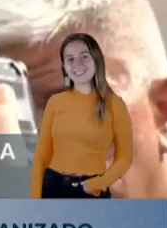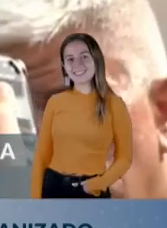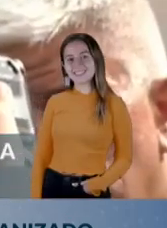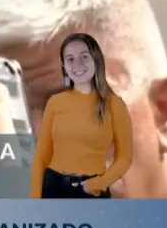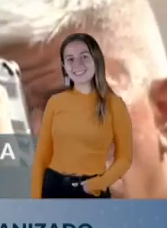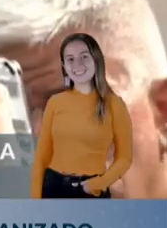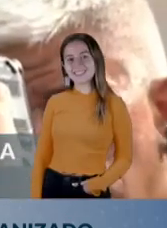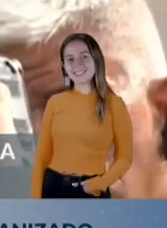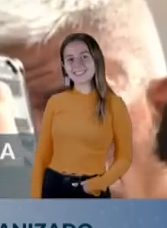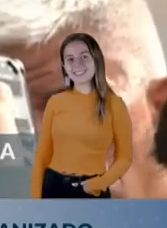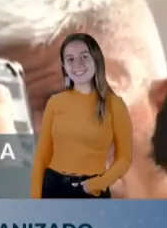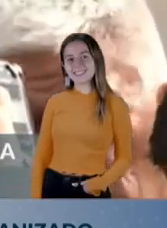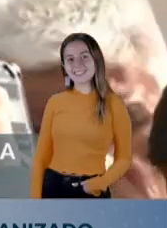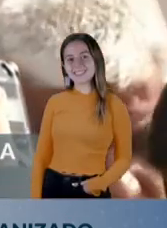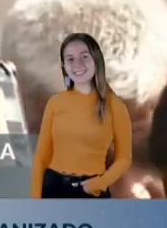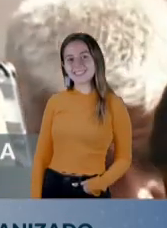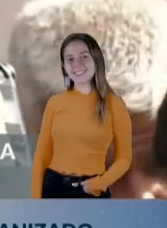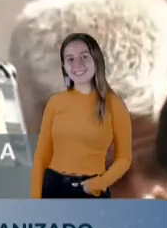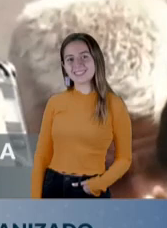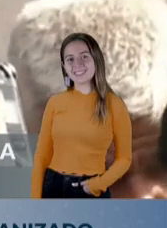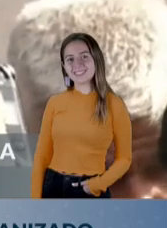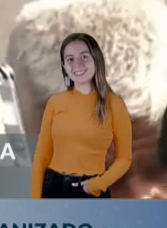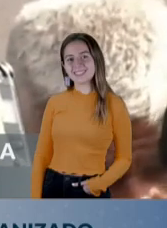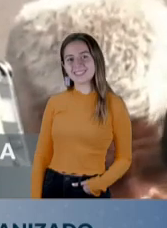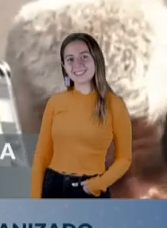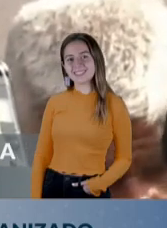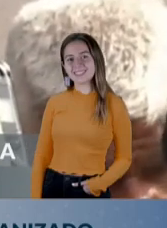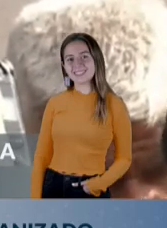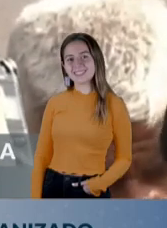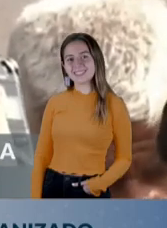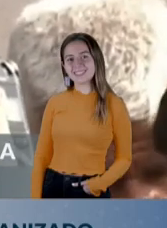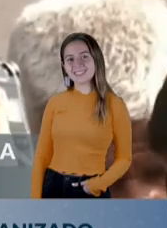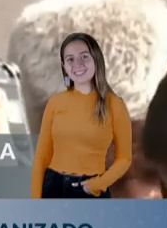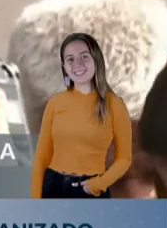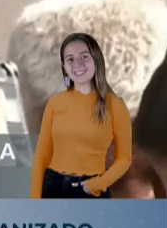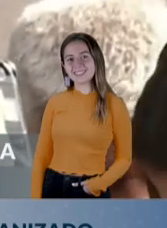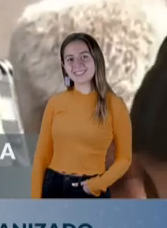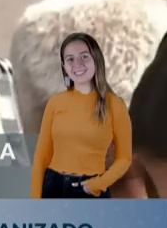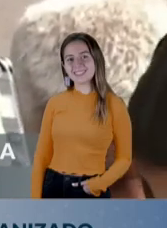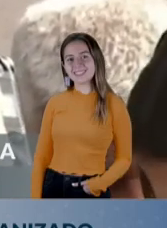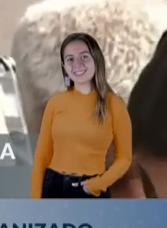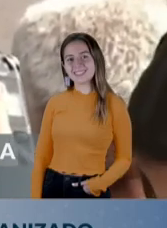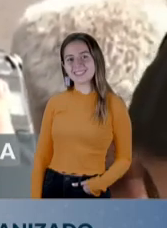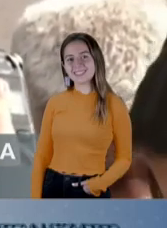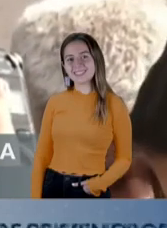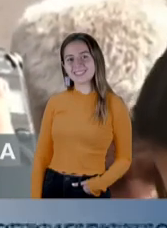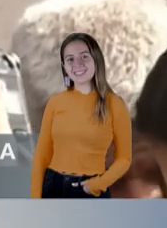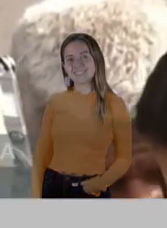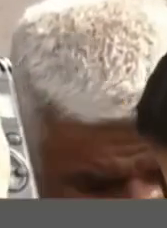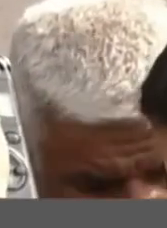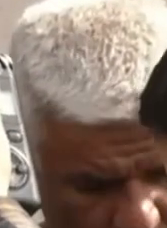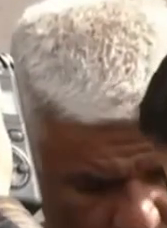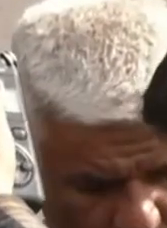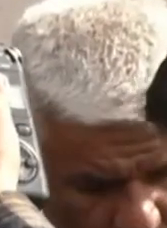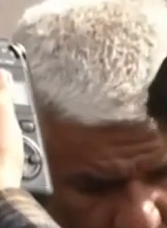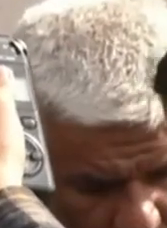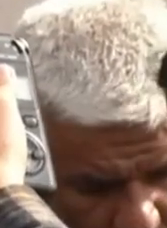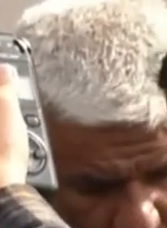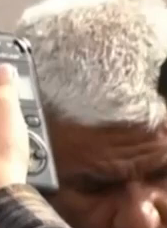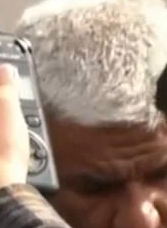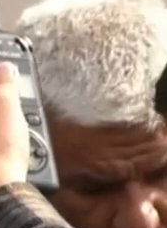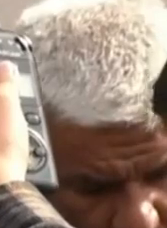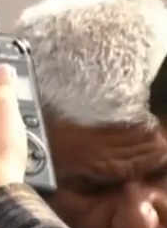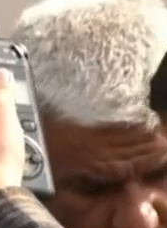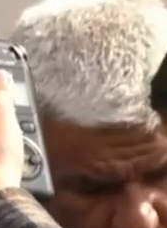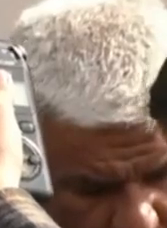las interrogantes sobre la materia y el miércoles será el turno de las exposiciones de académicos. El fiscal nacional Ángel